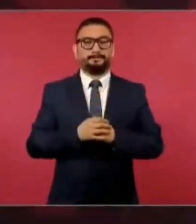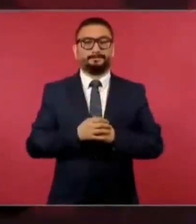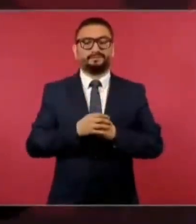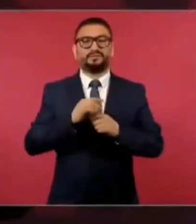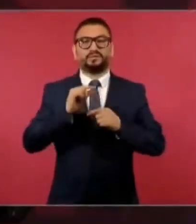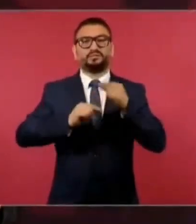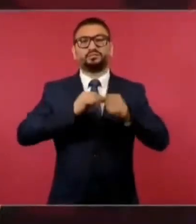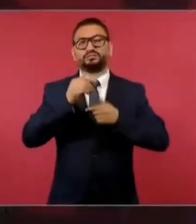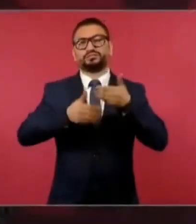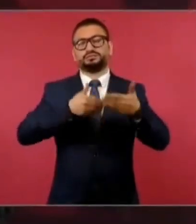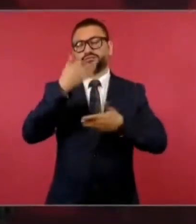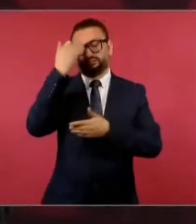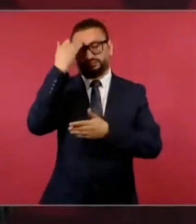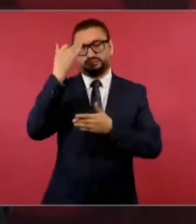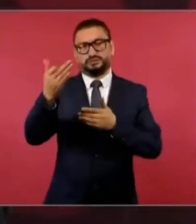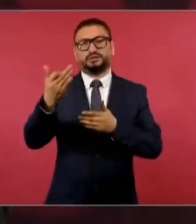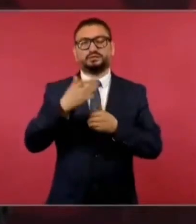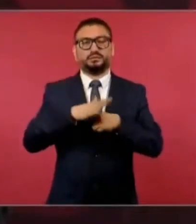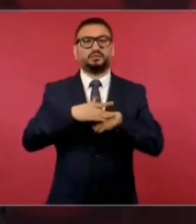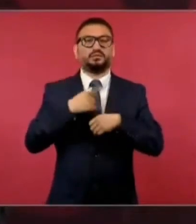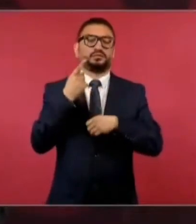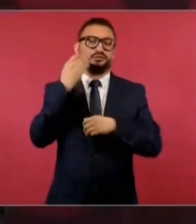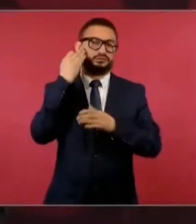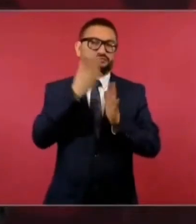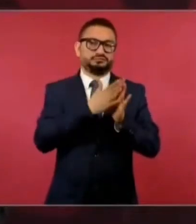llevar tiempo, porque es un proceso.